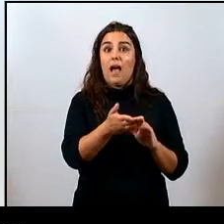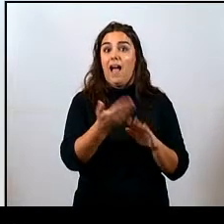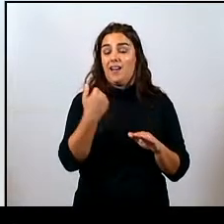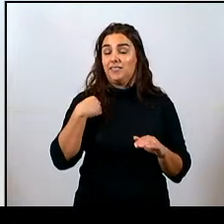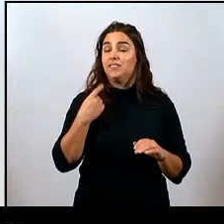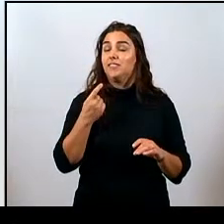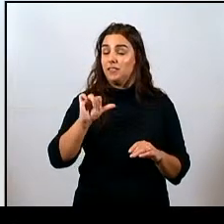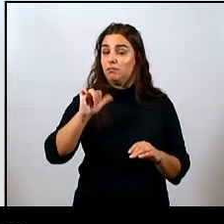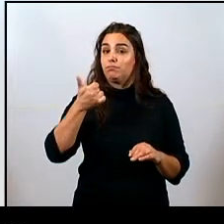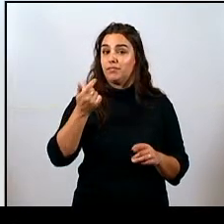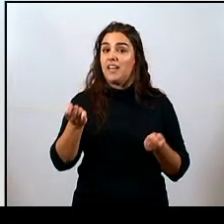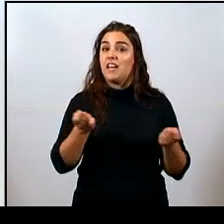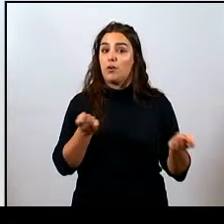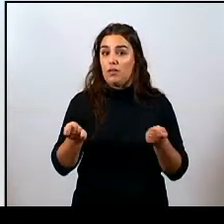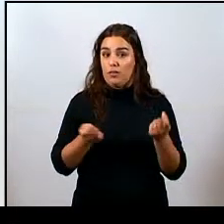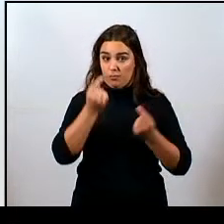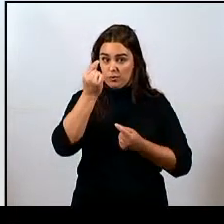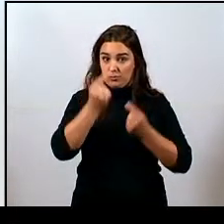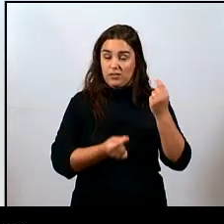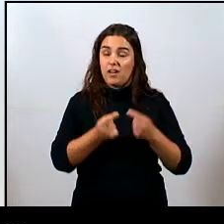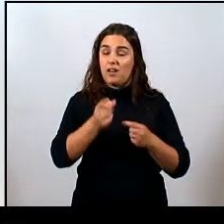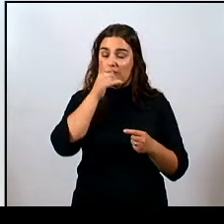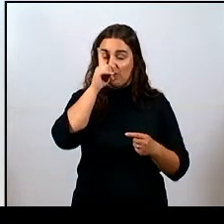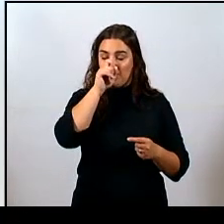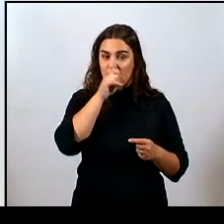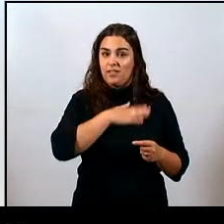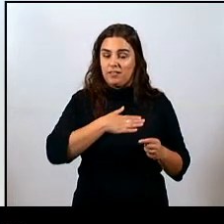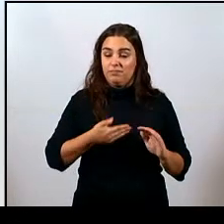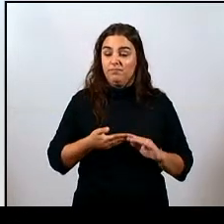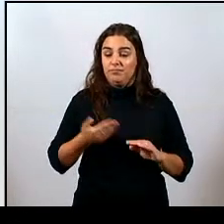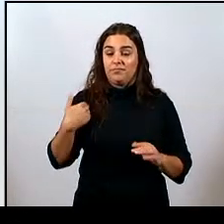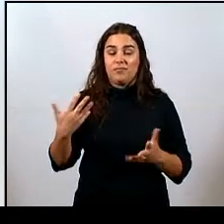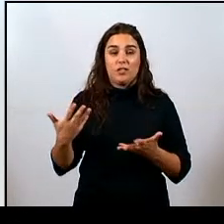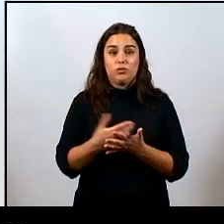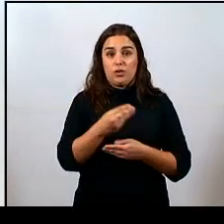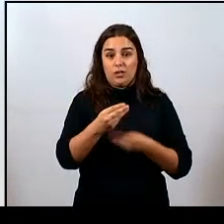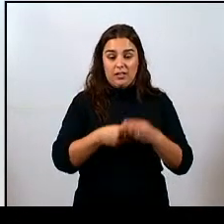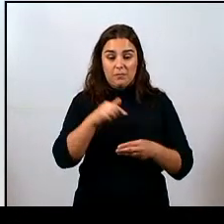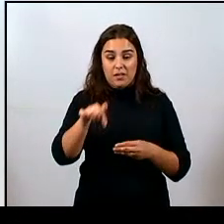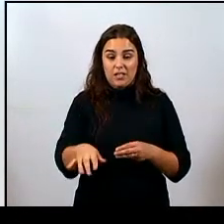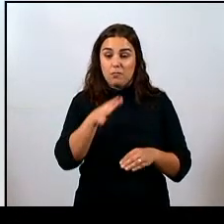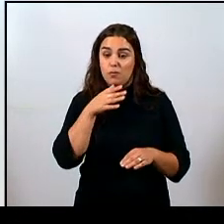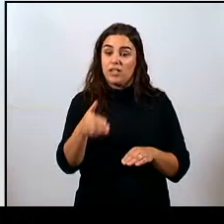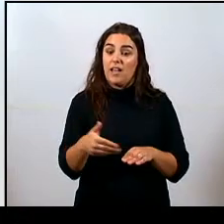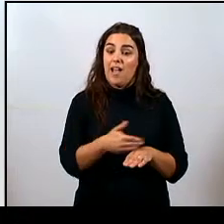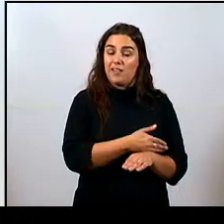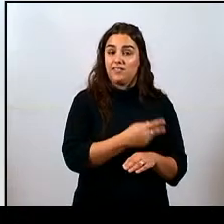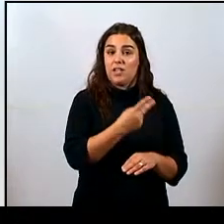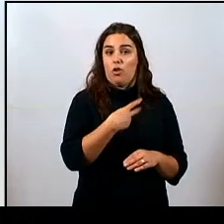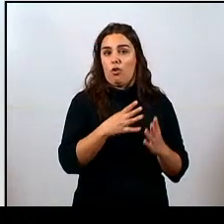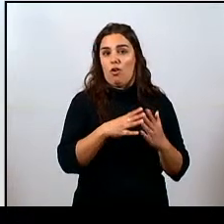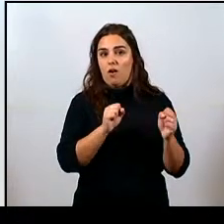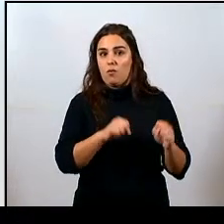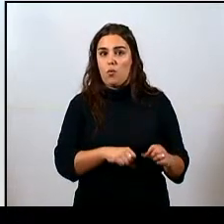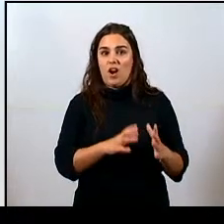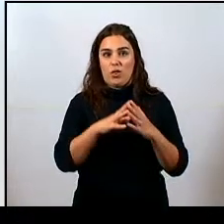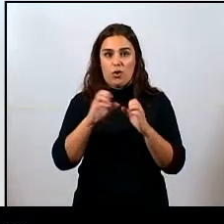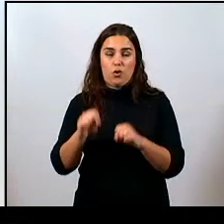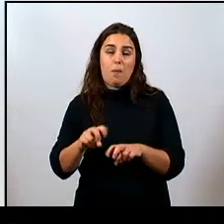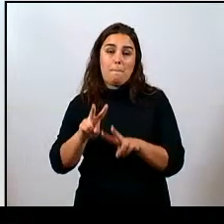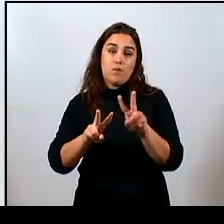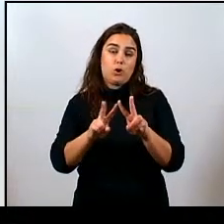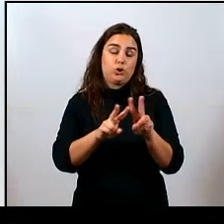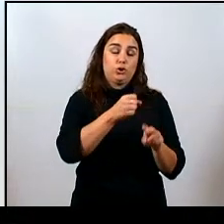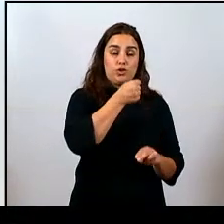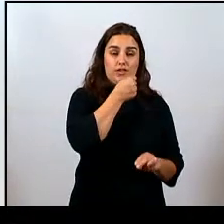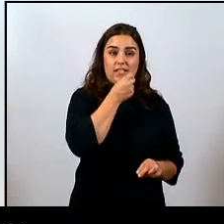negociación presupuestaria, porque quiero recordar que nosotros todo lo que incluimos aquí es porque ambos partidos, tanto Vox como el Partido Socialista,